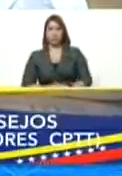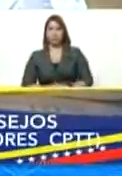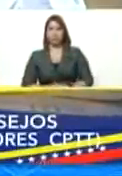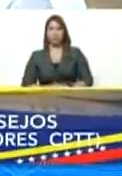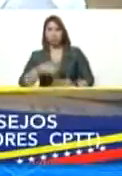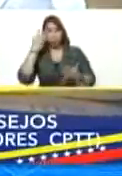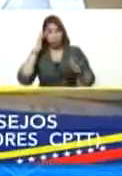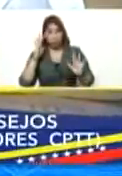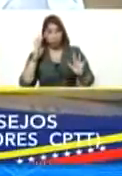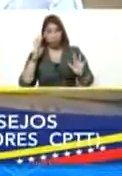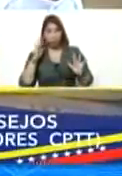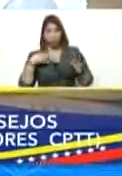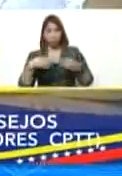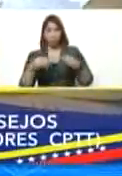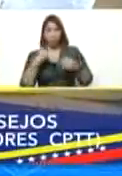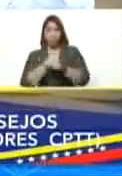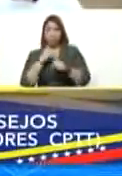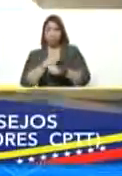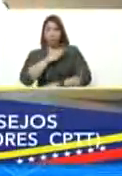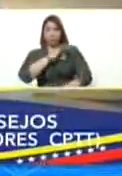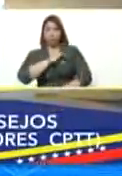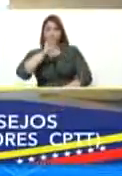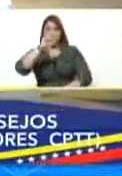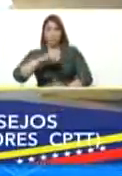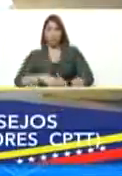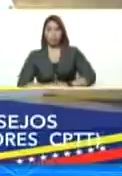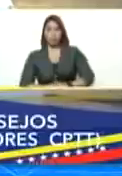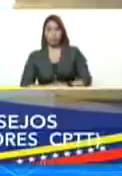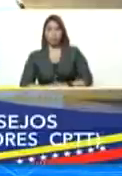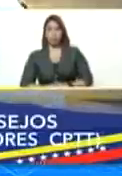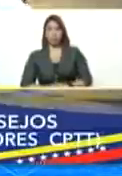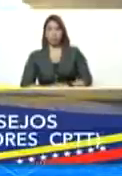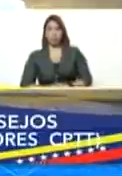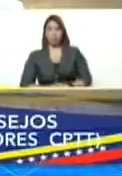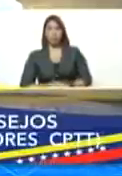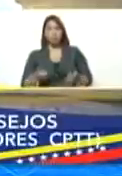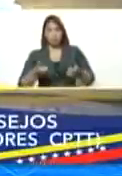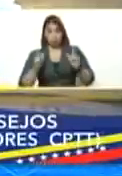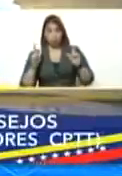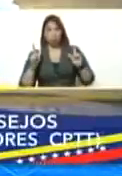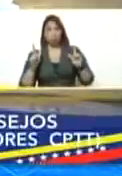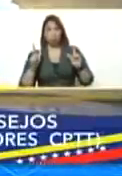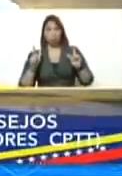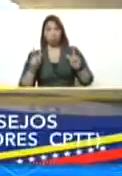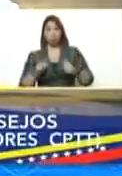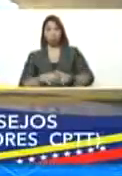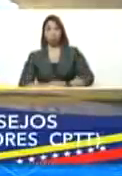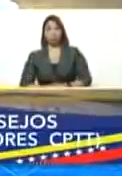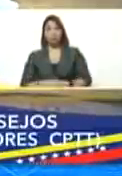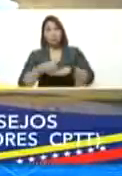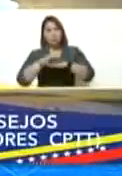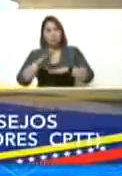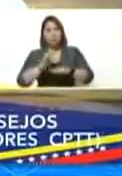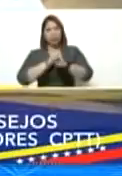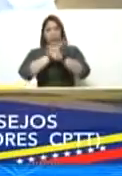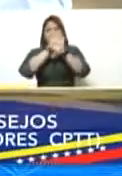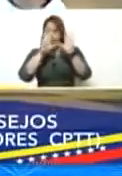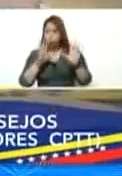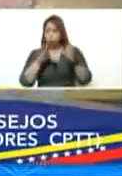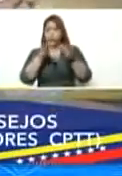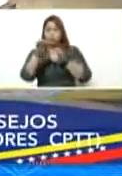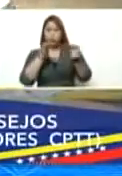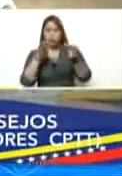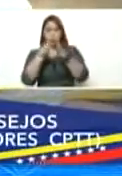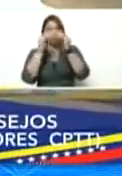caso el modelo de gestión socialista permite dejar las cuentas en